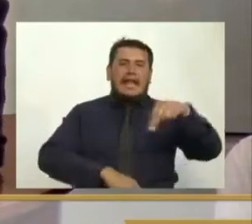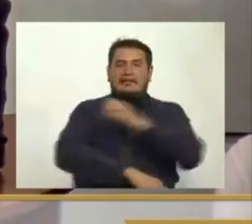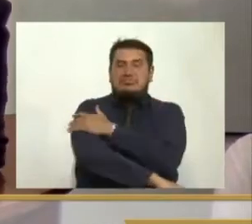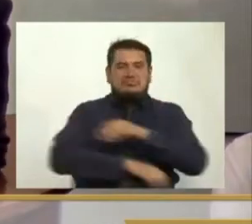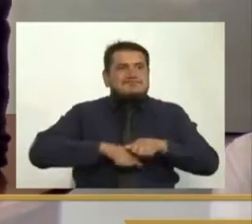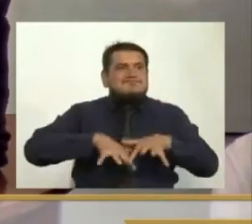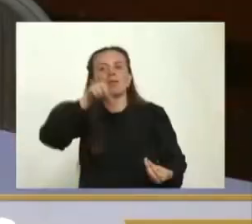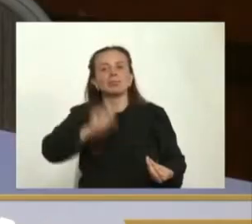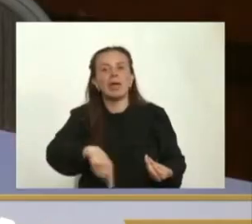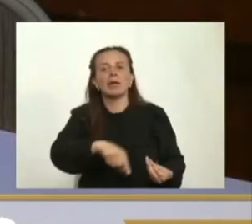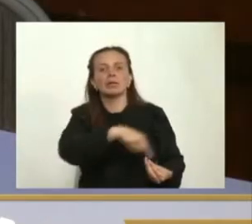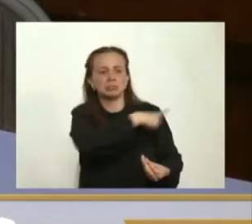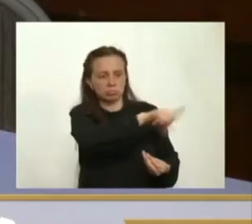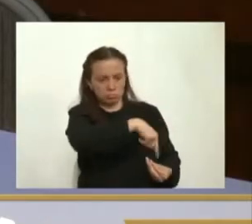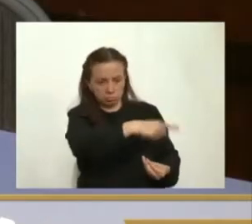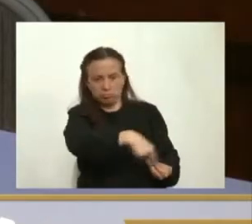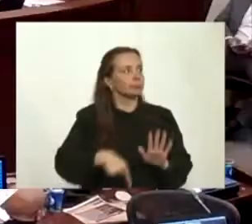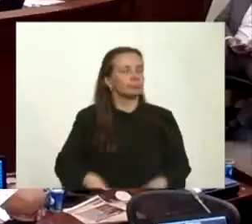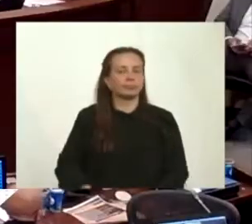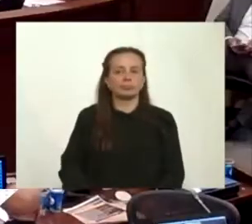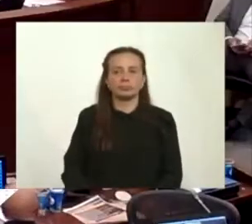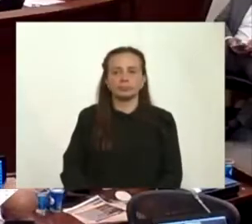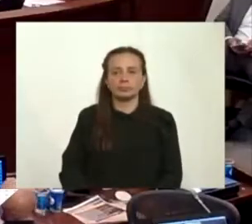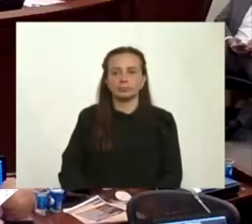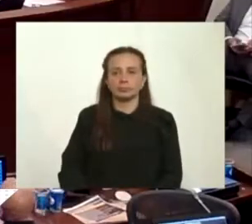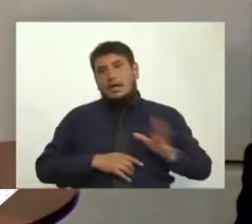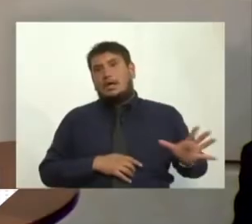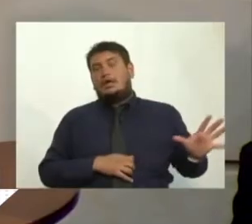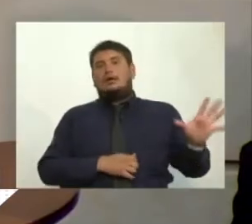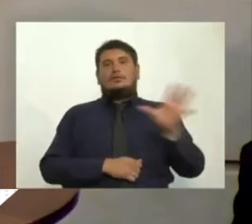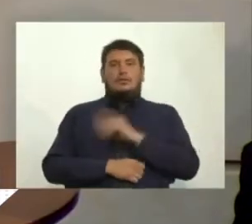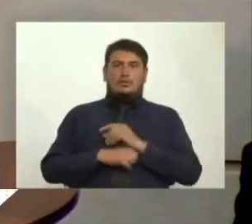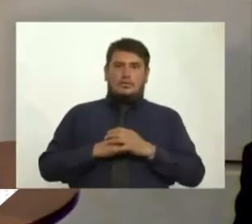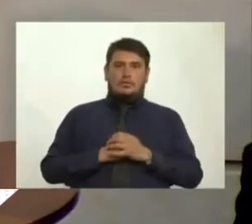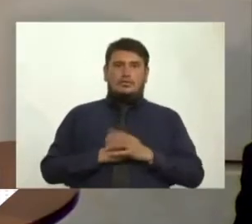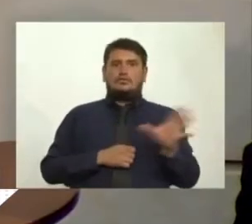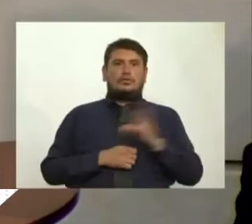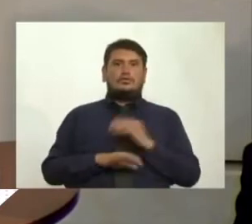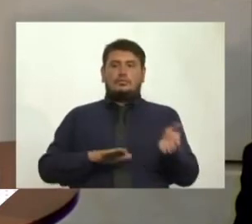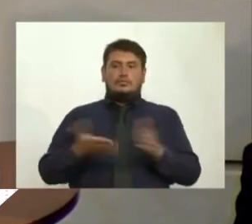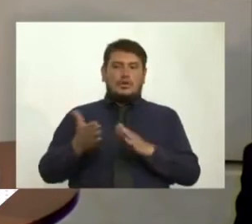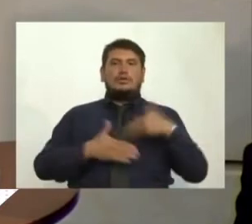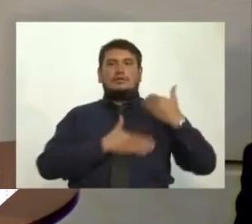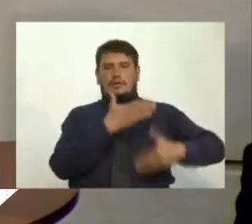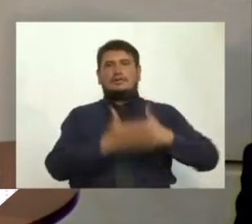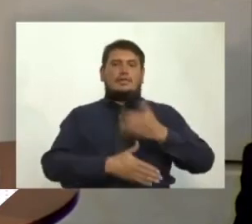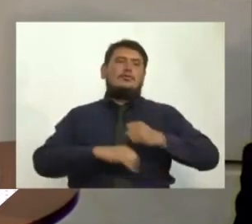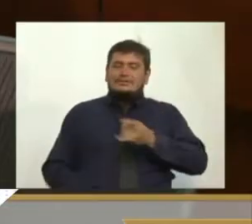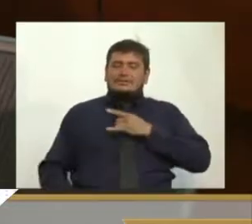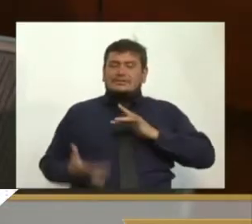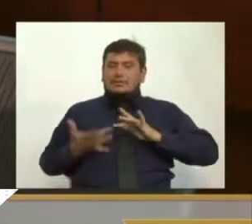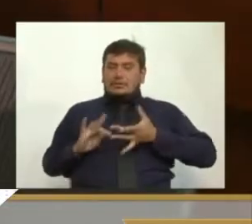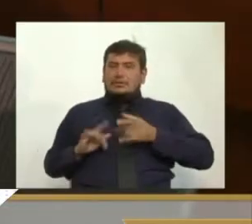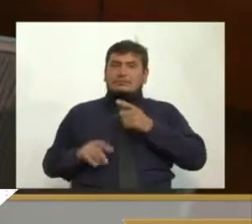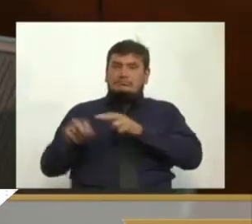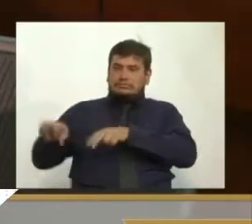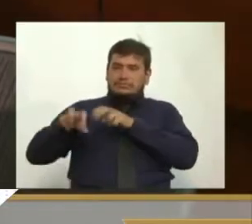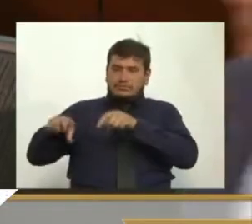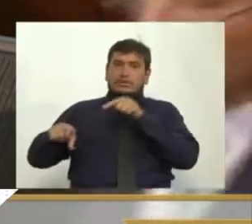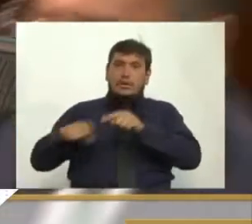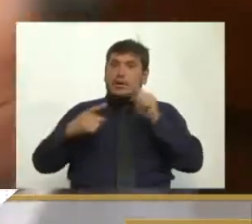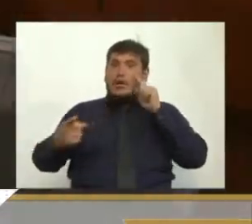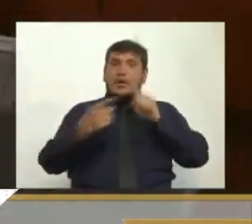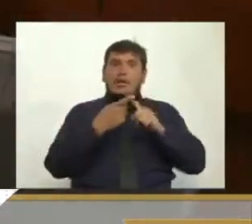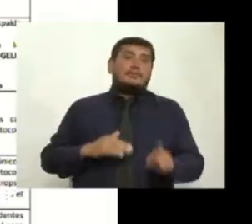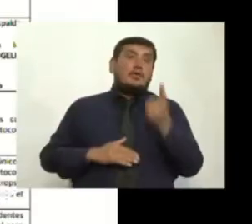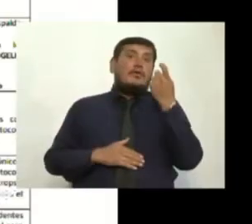luego del polémico debate que se adelantó el día 5 de noviembre sobre moción de censura contra el ministro de defensa guillermo botero quien tuvo que dar explicación